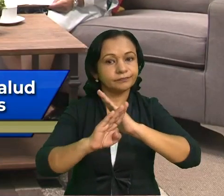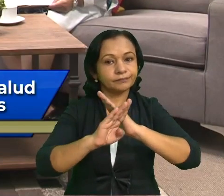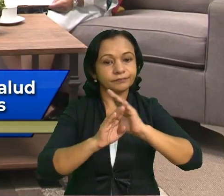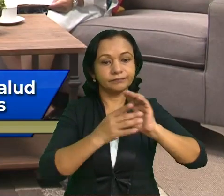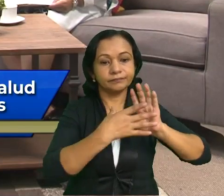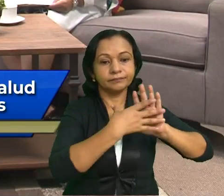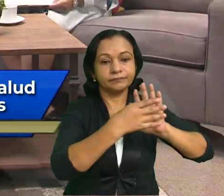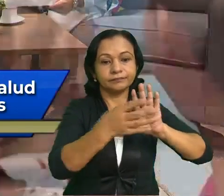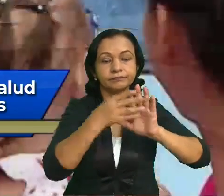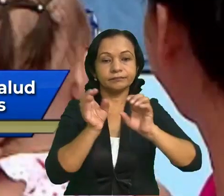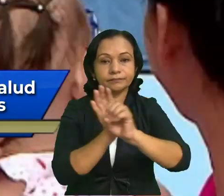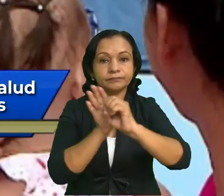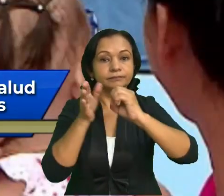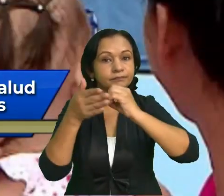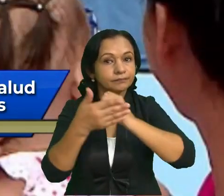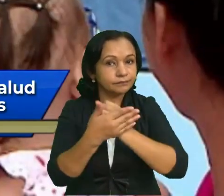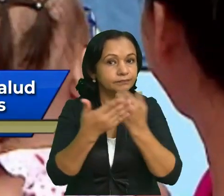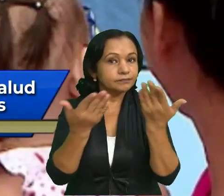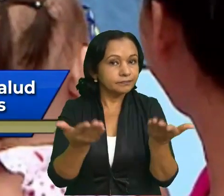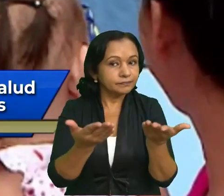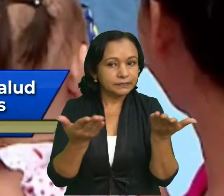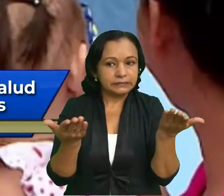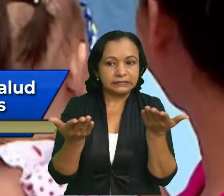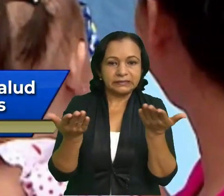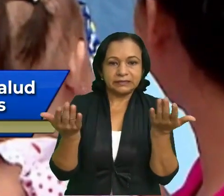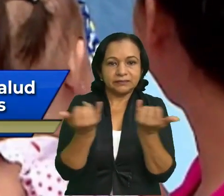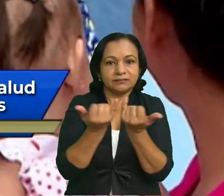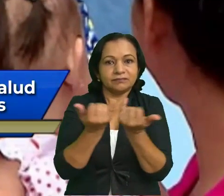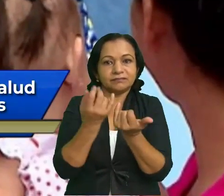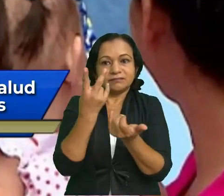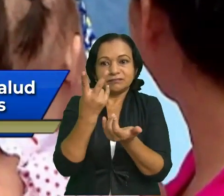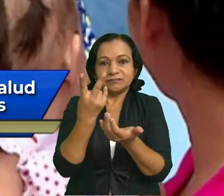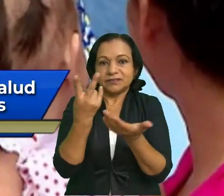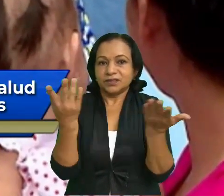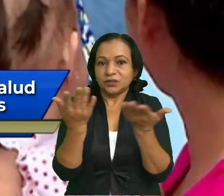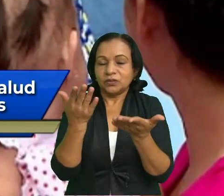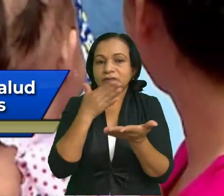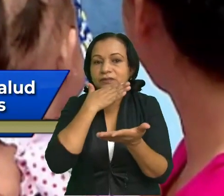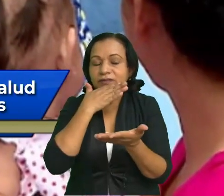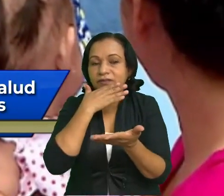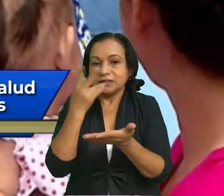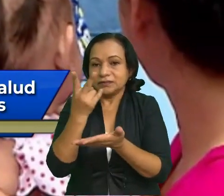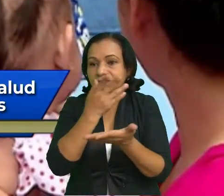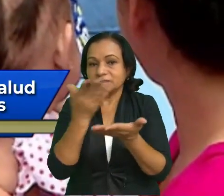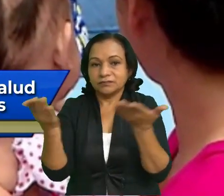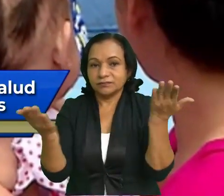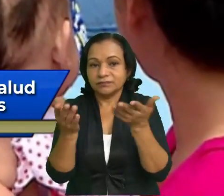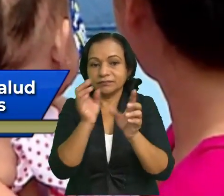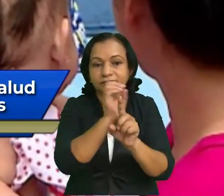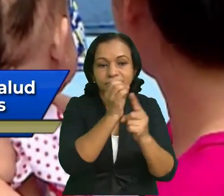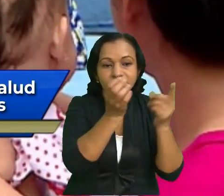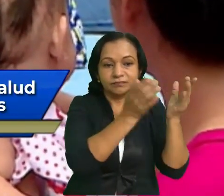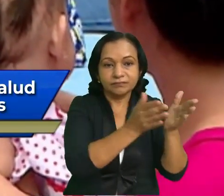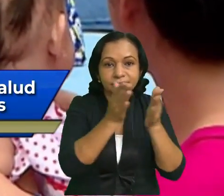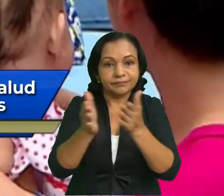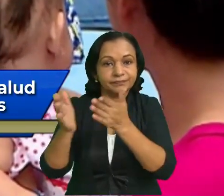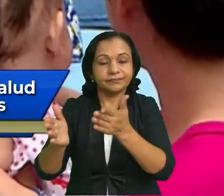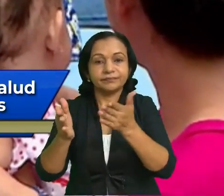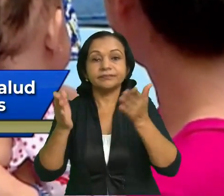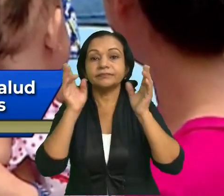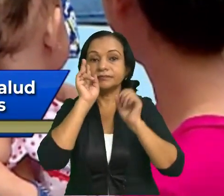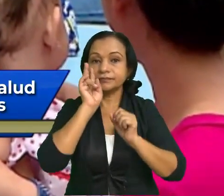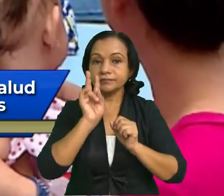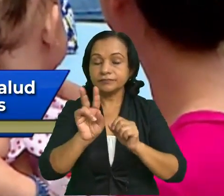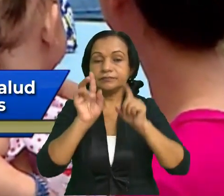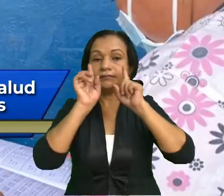la transmisión del hobbit 19 entonces en ese sentido pues a la par de todo ese proceso organizativo también tienes que ver la parte